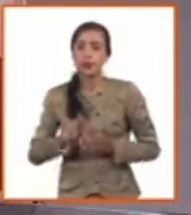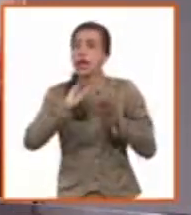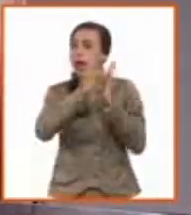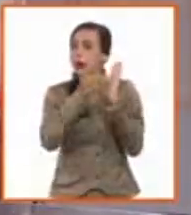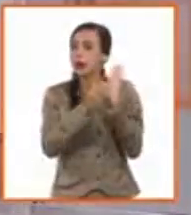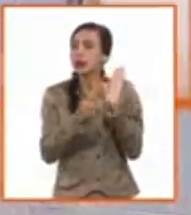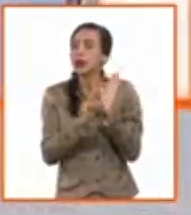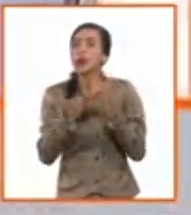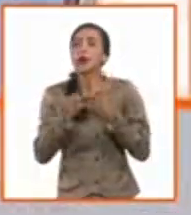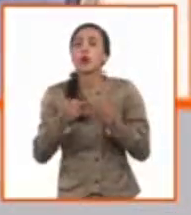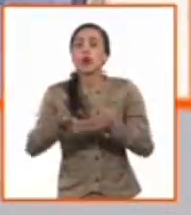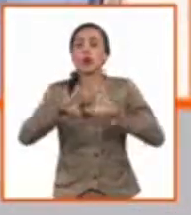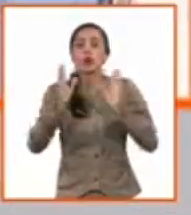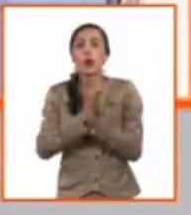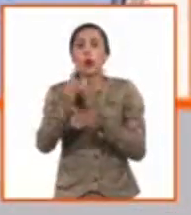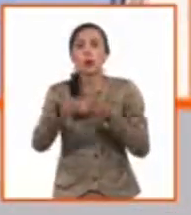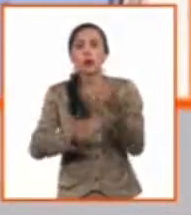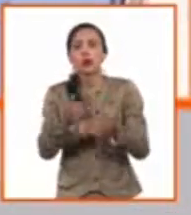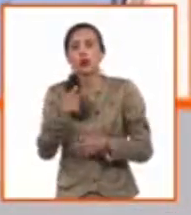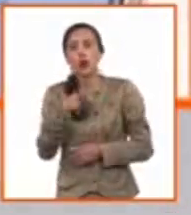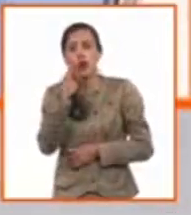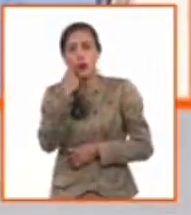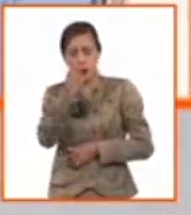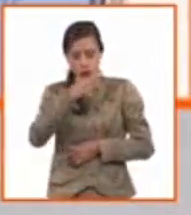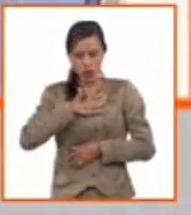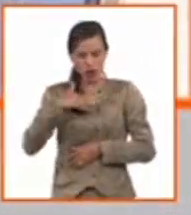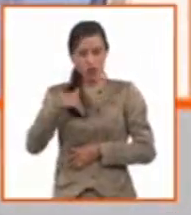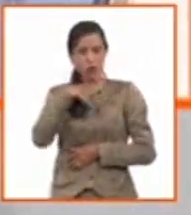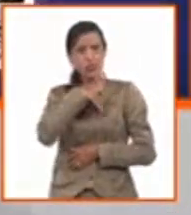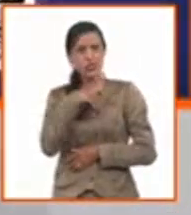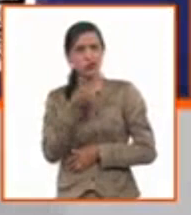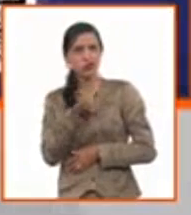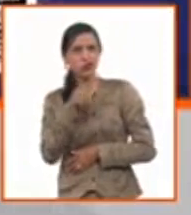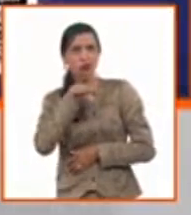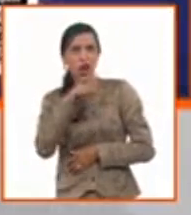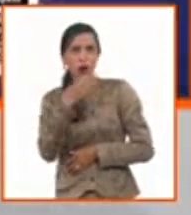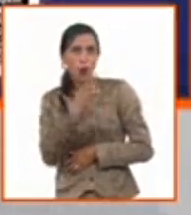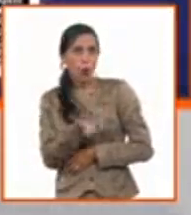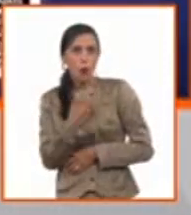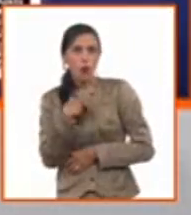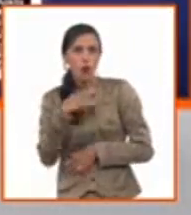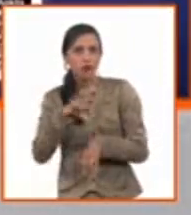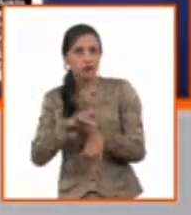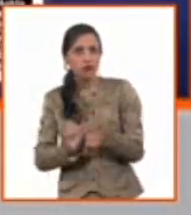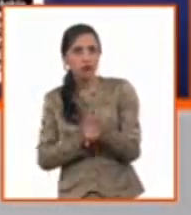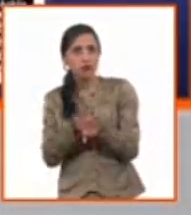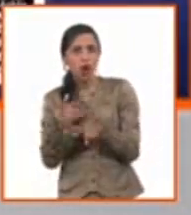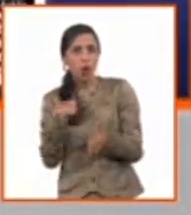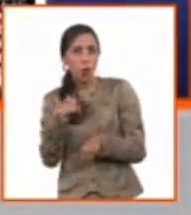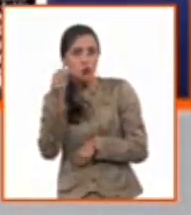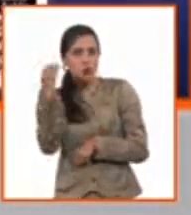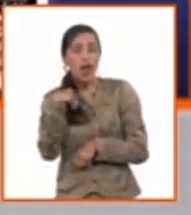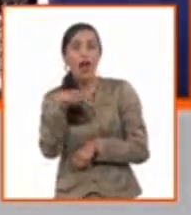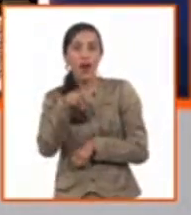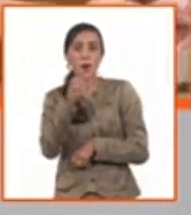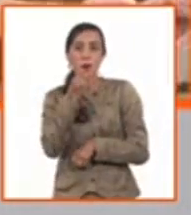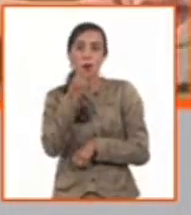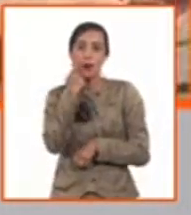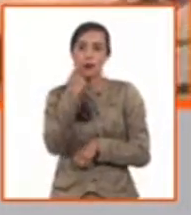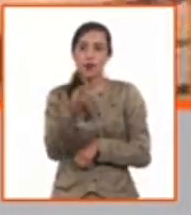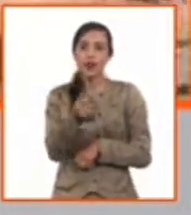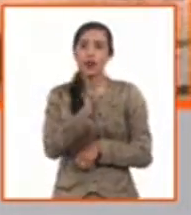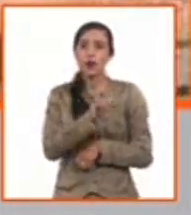aplicaciones para apoyar todo el proceso de pesquisa la auto pesquisa y la pesquisa se desarrollaron con muchas fuerzas las